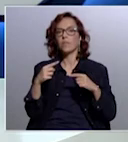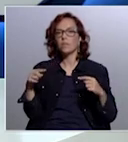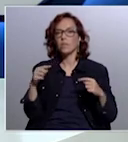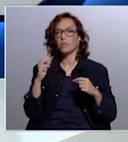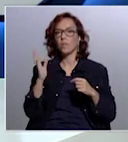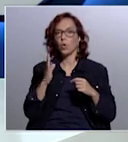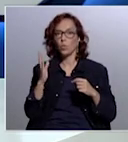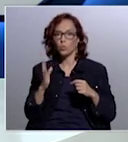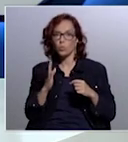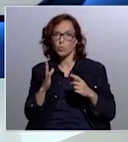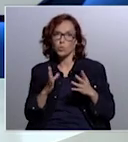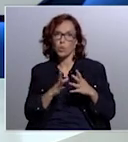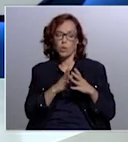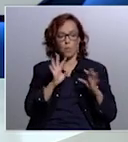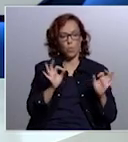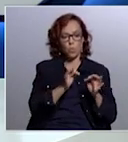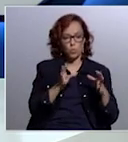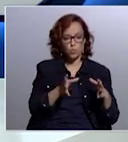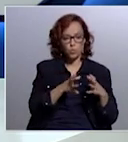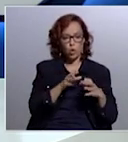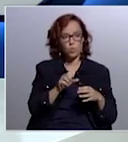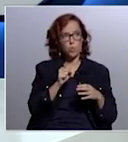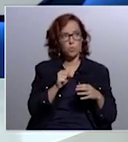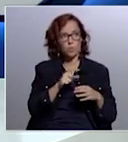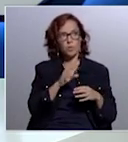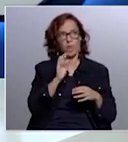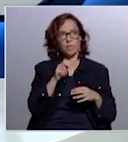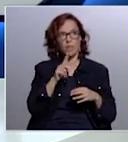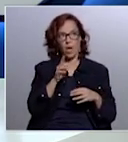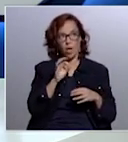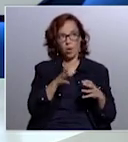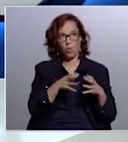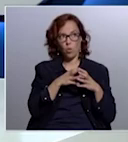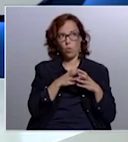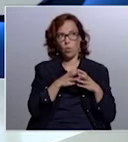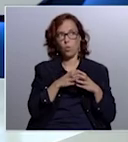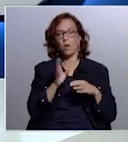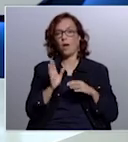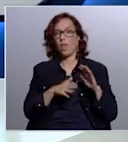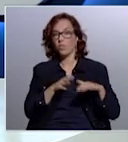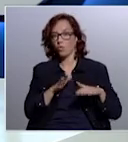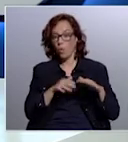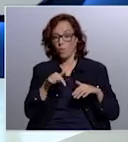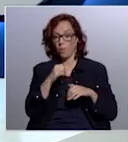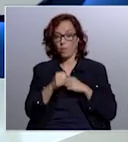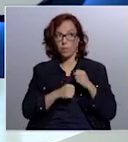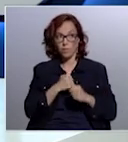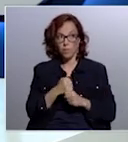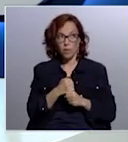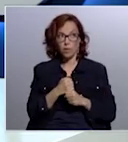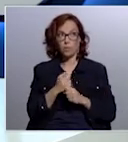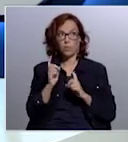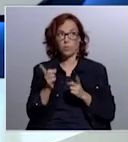diferentes estímulos social sistemas música tenemos un compromiso muy fuerte con el tango estamos incorporando candombe este primer año y